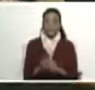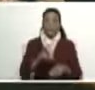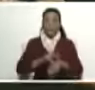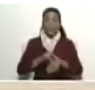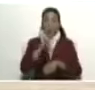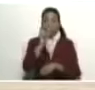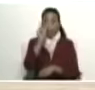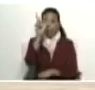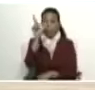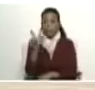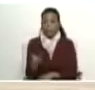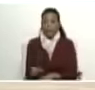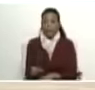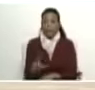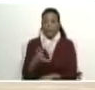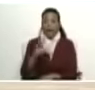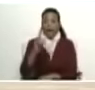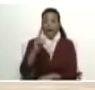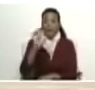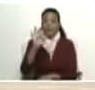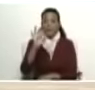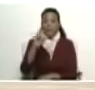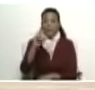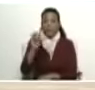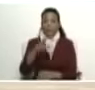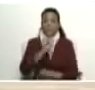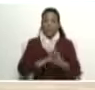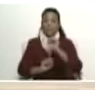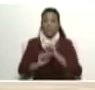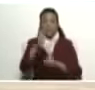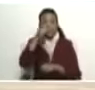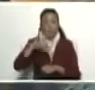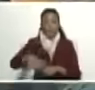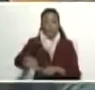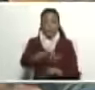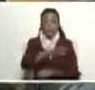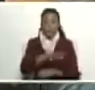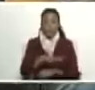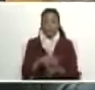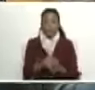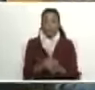doctor Alfredo Ruiz Angulo, defensor del pueblo,